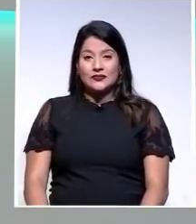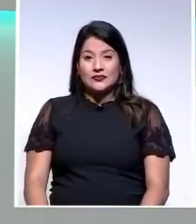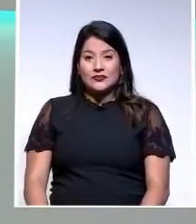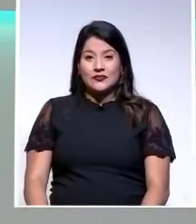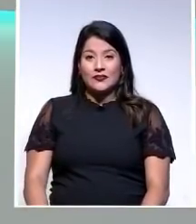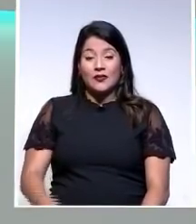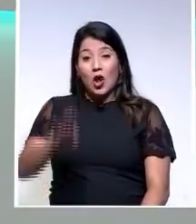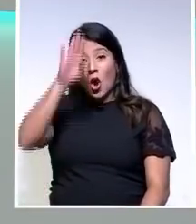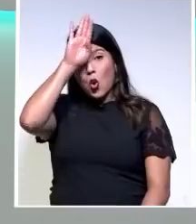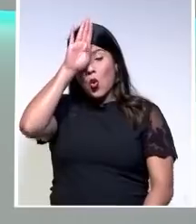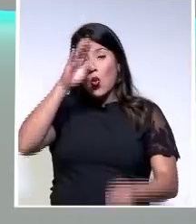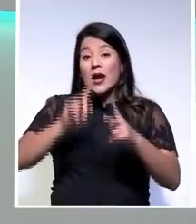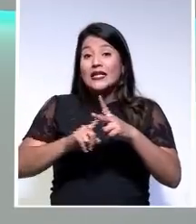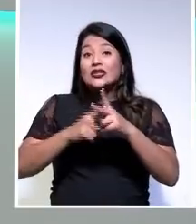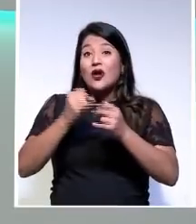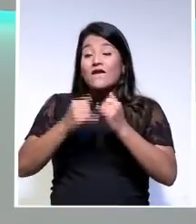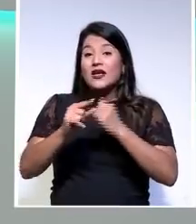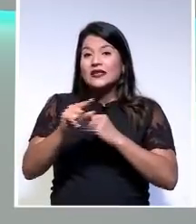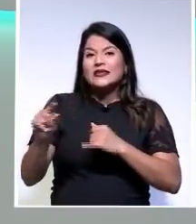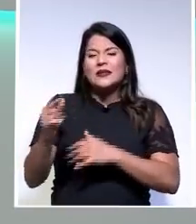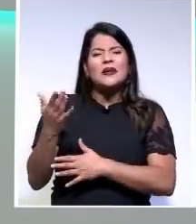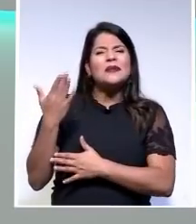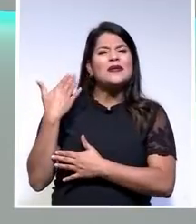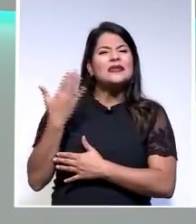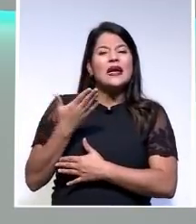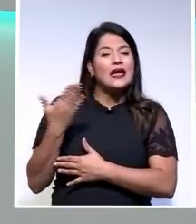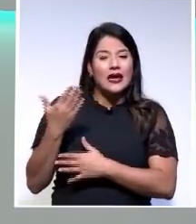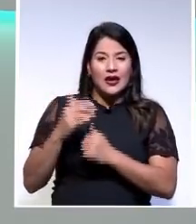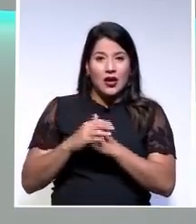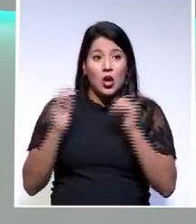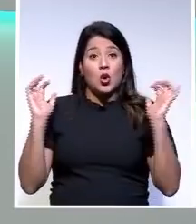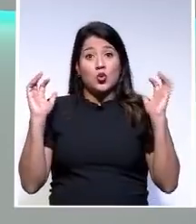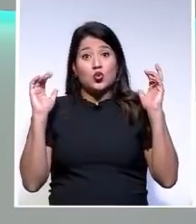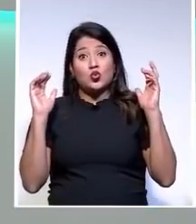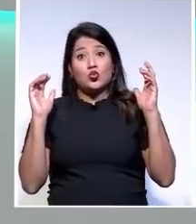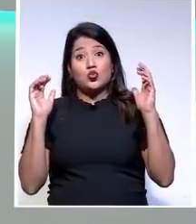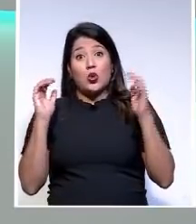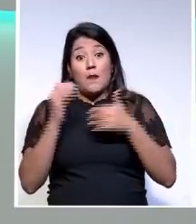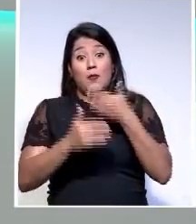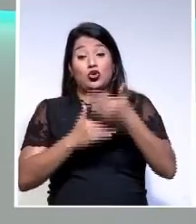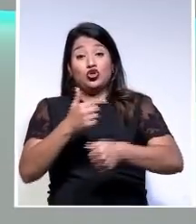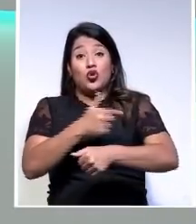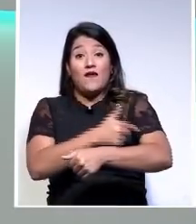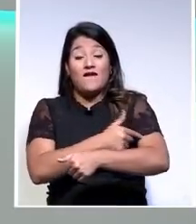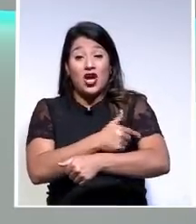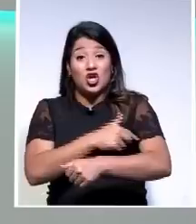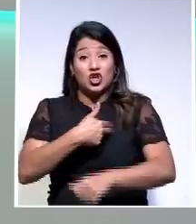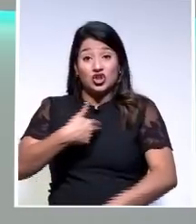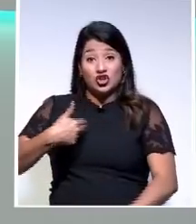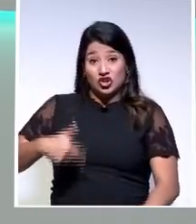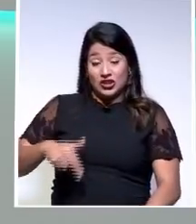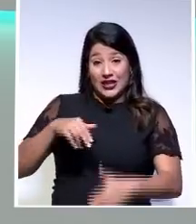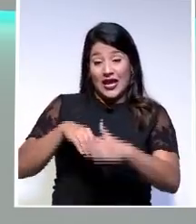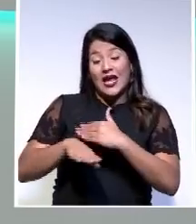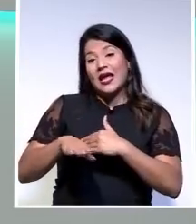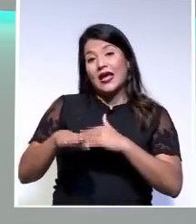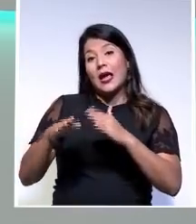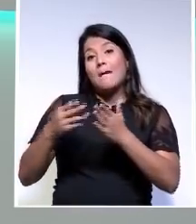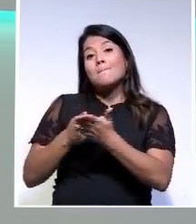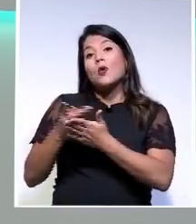Y Cuba inició el fin de semana la aplicación masiva de la vacuna china Sinopharm en la provincia de